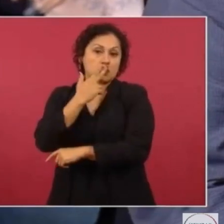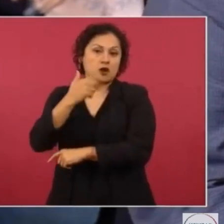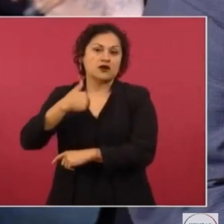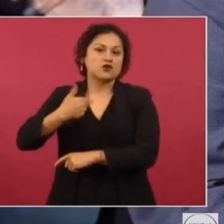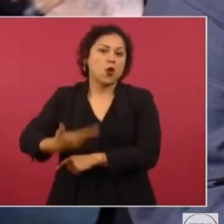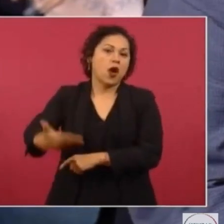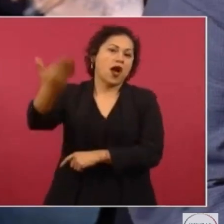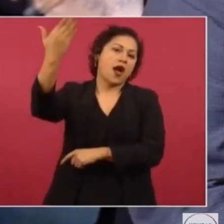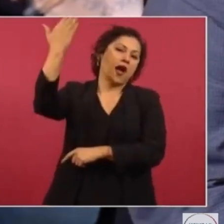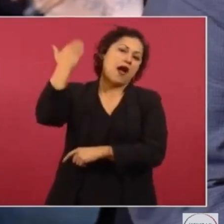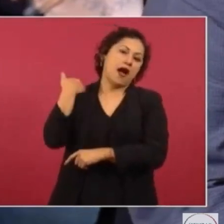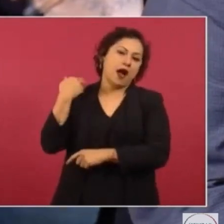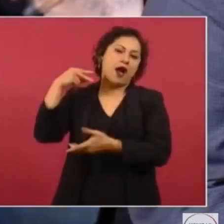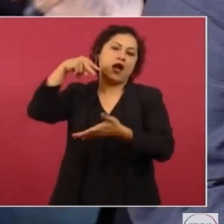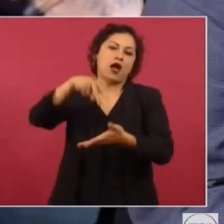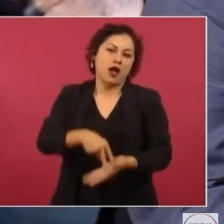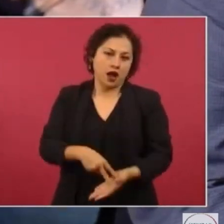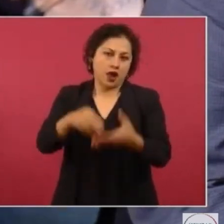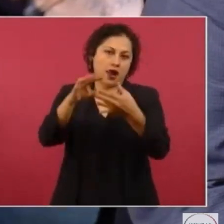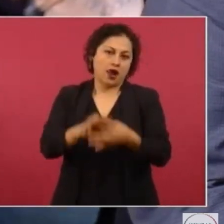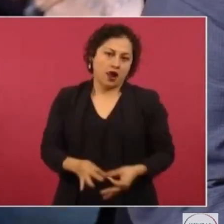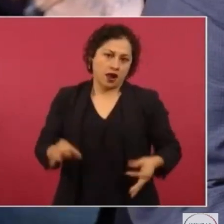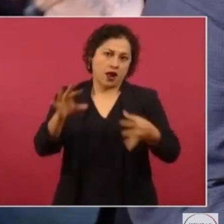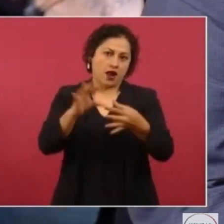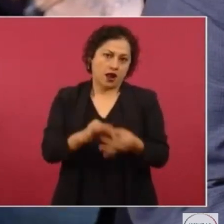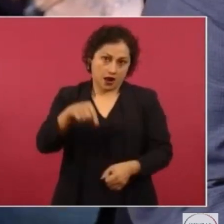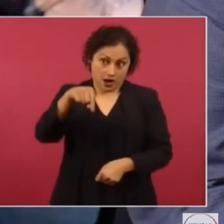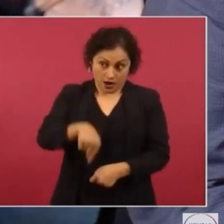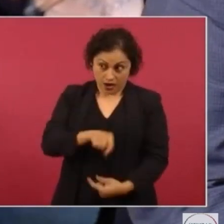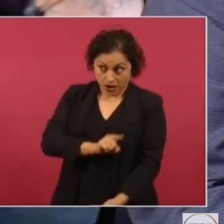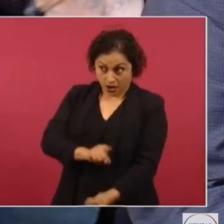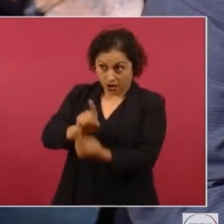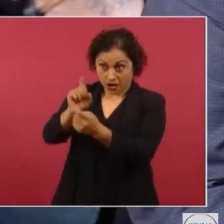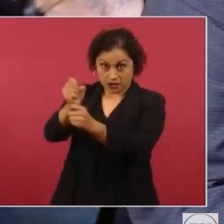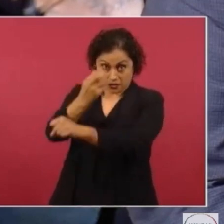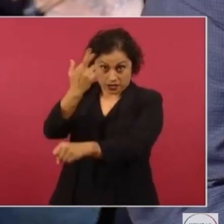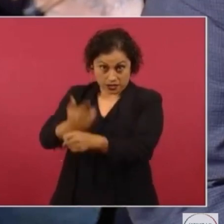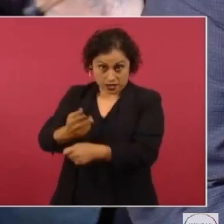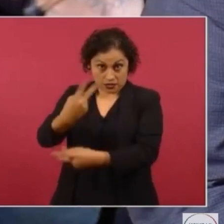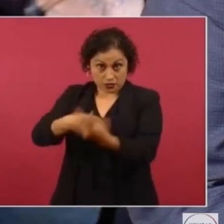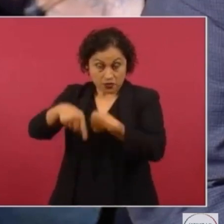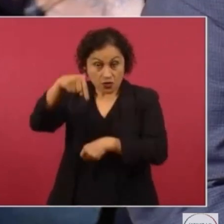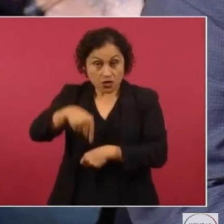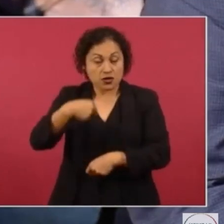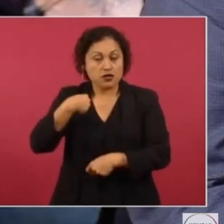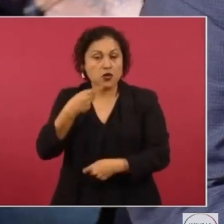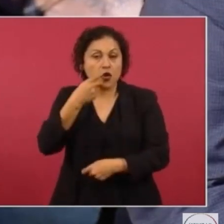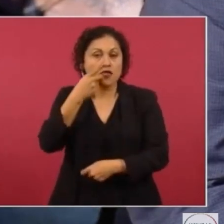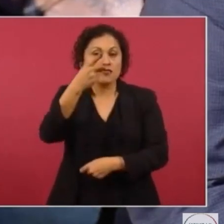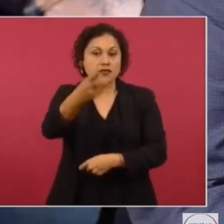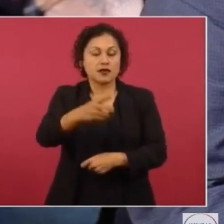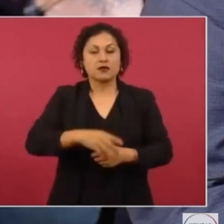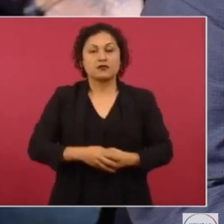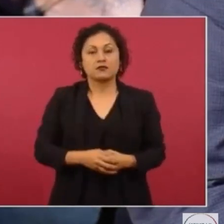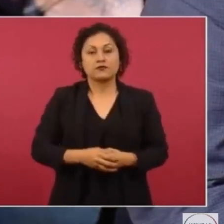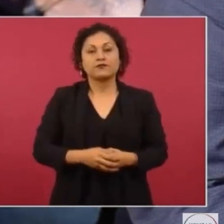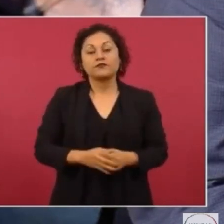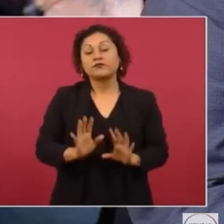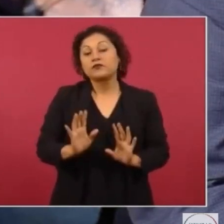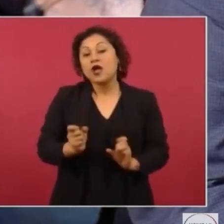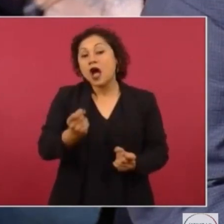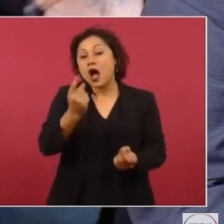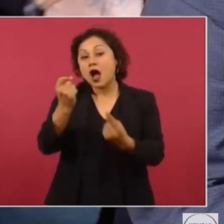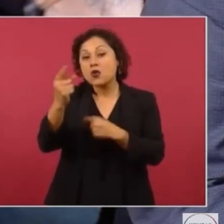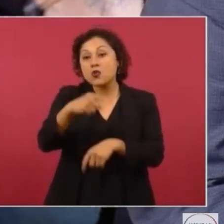lo comenté aquí con el secretario presente y dijeron que habían sido los duendes que habían introducido